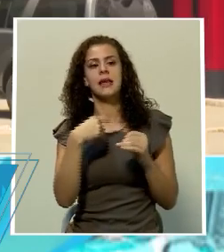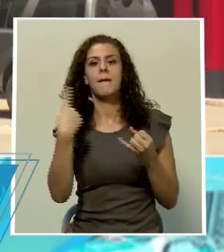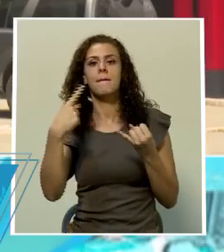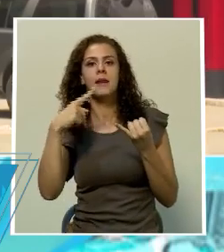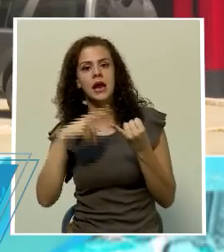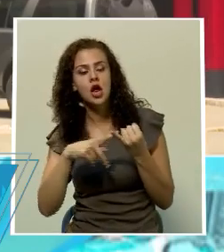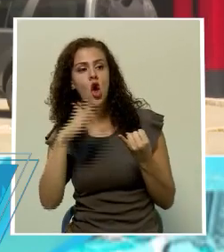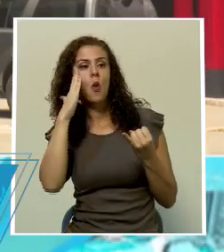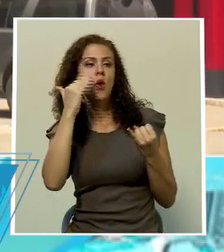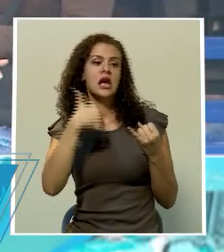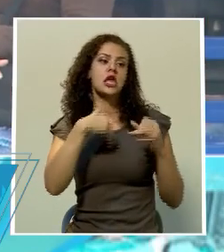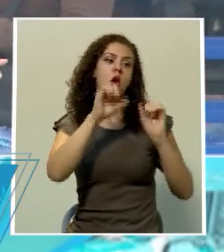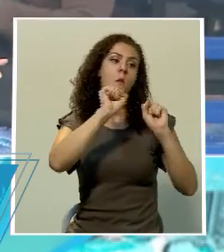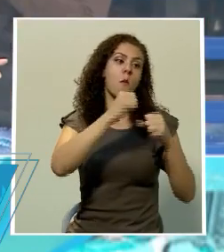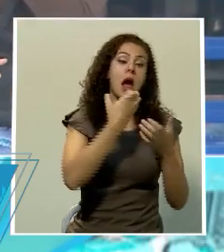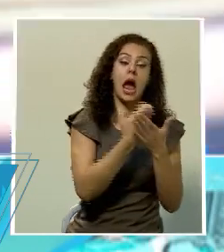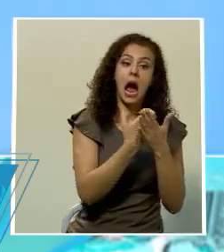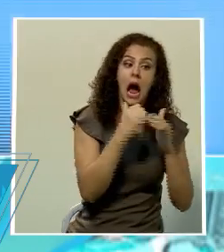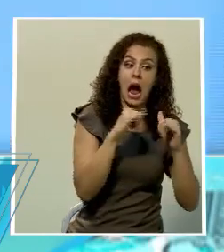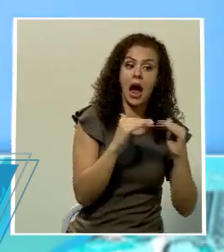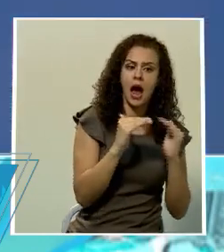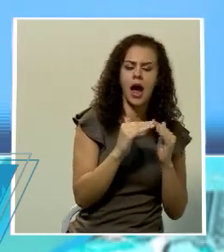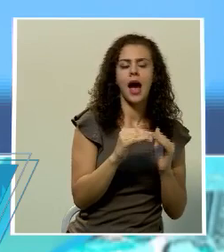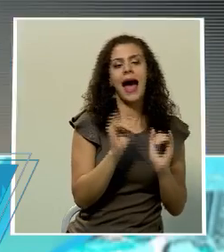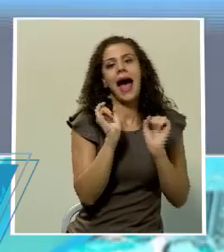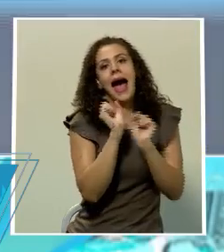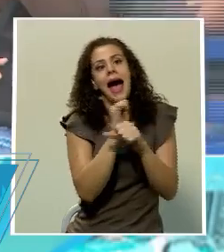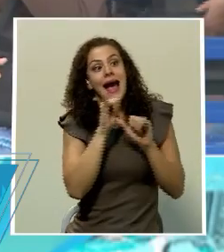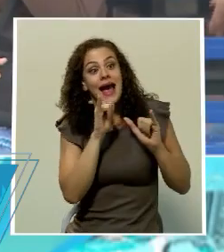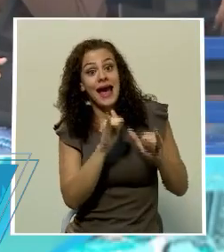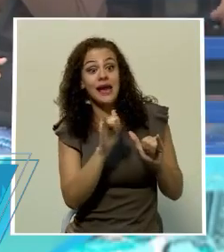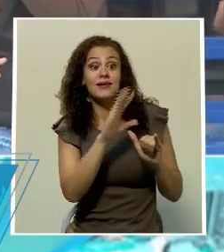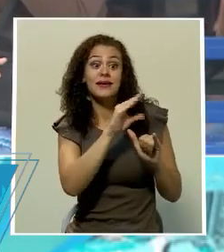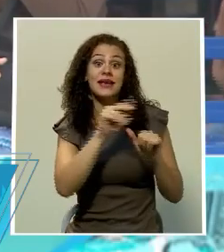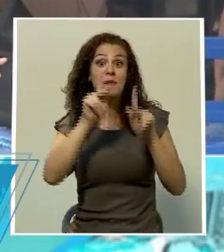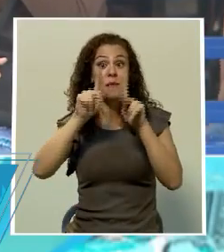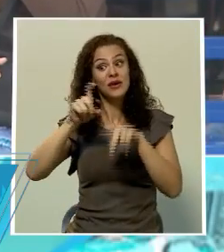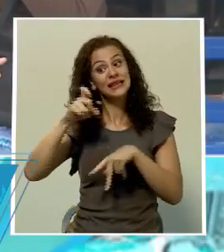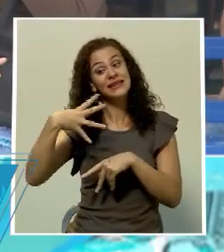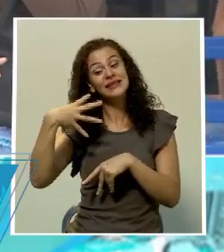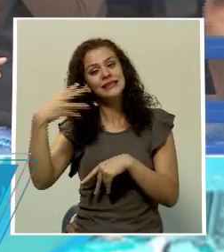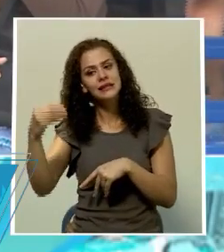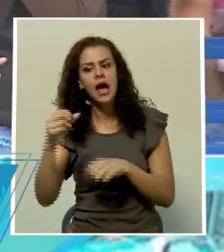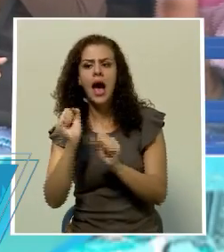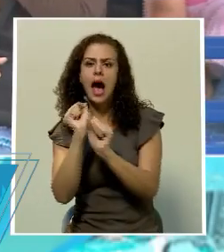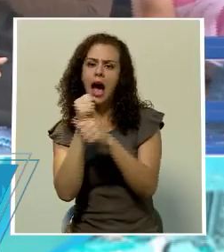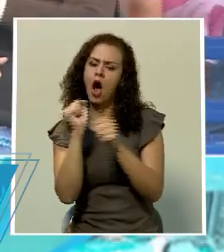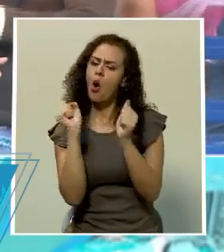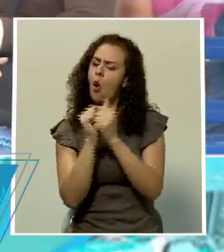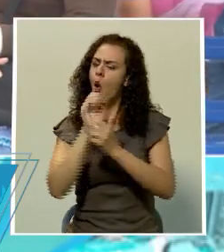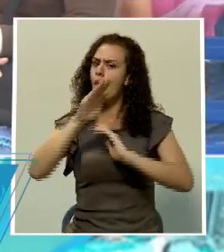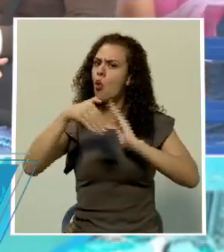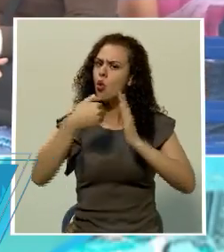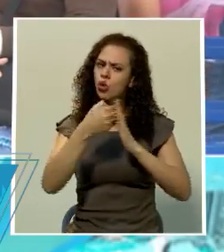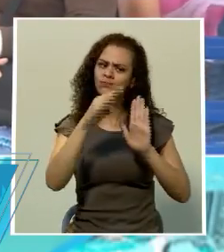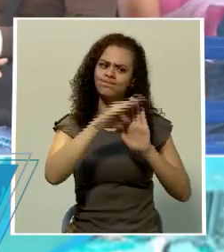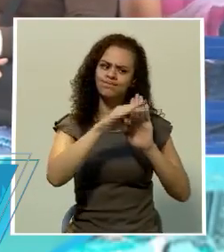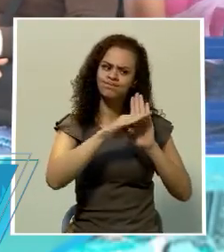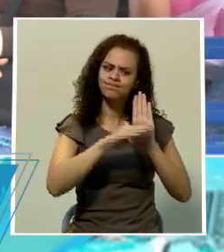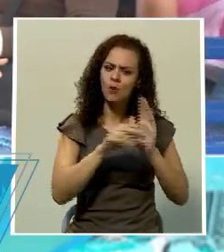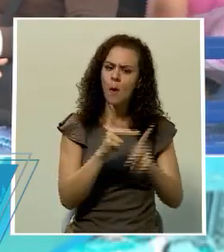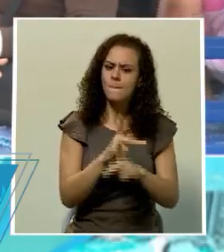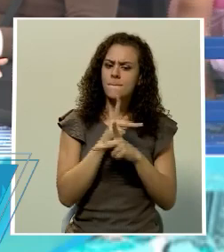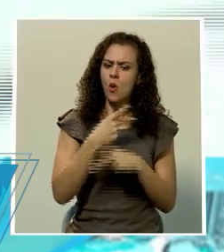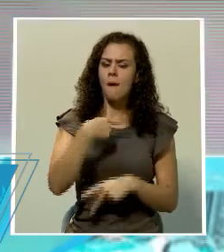de riesgo, porque tienen posibilidades económicas, que lo hagan, y las personas que tenemos que salir, lo hagamos con todas las técnicas